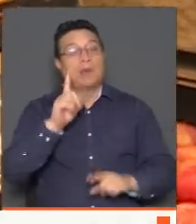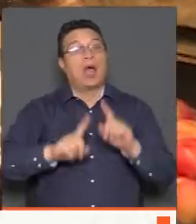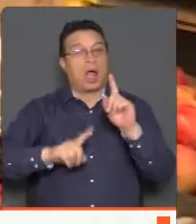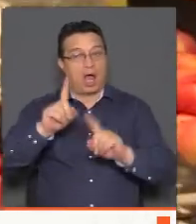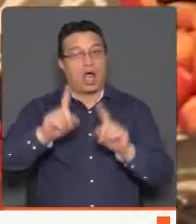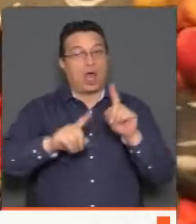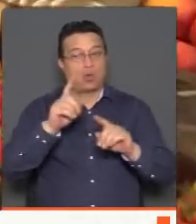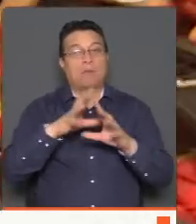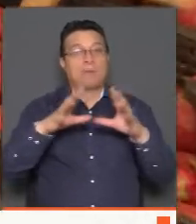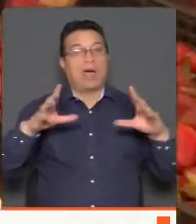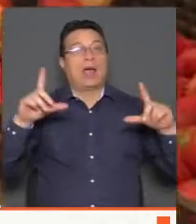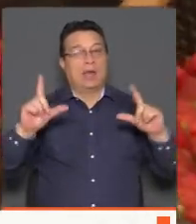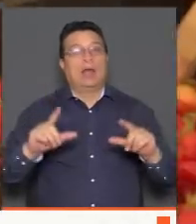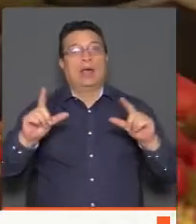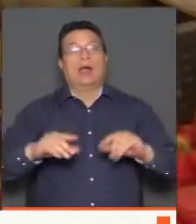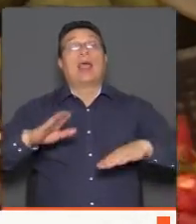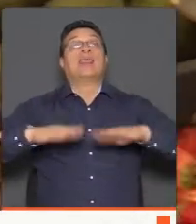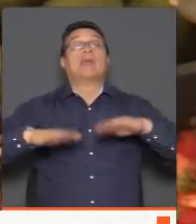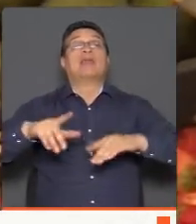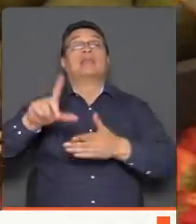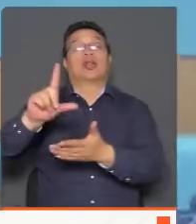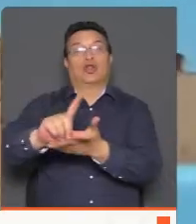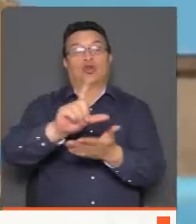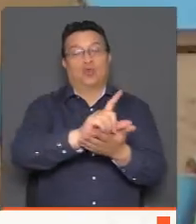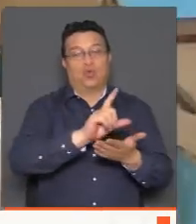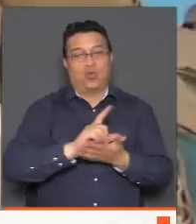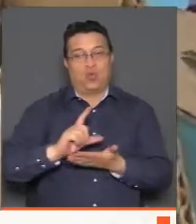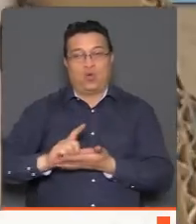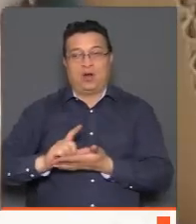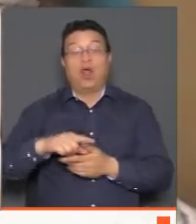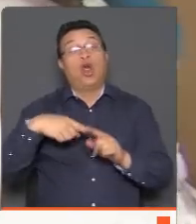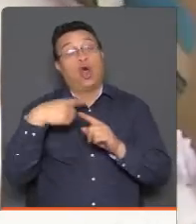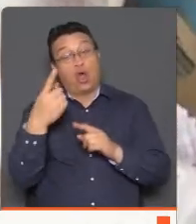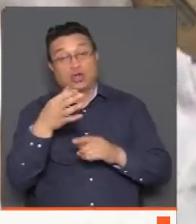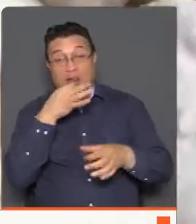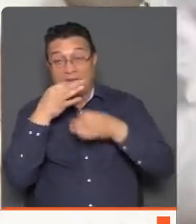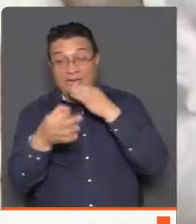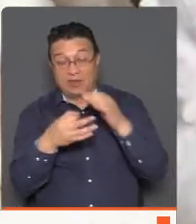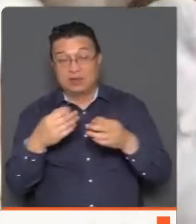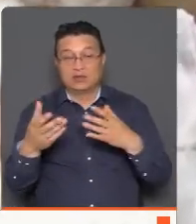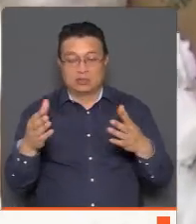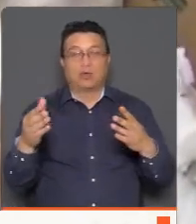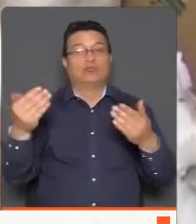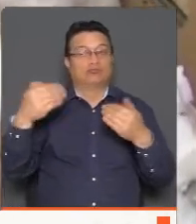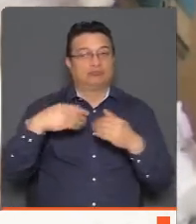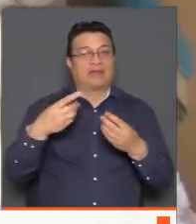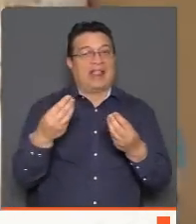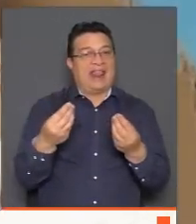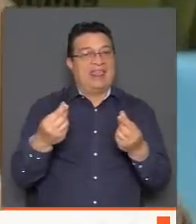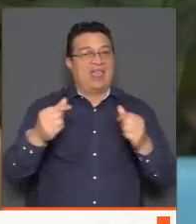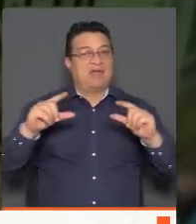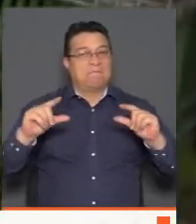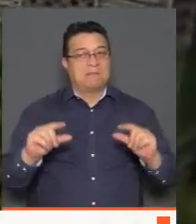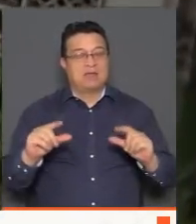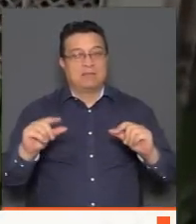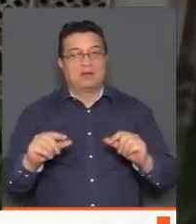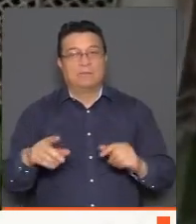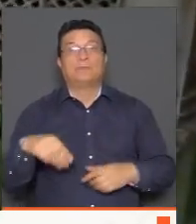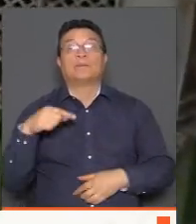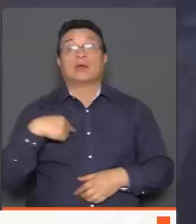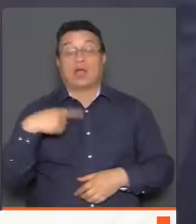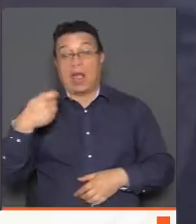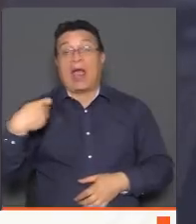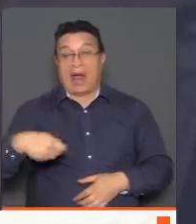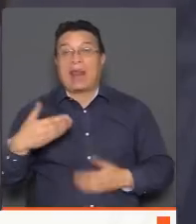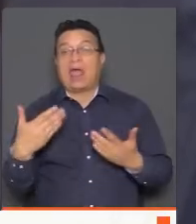más escasos dependiendo de la zona y otros que algunos afirman están llegando con una calidad menor. Es caro la que compramos ahora, igual